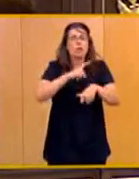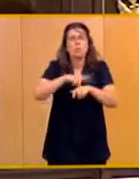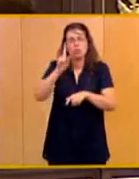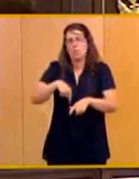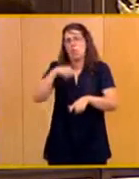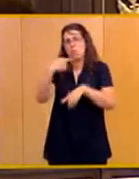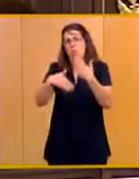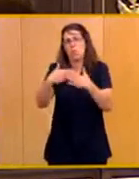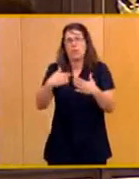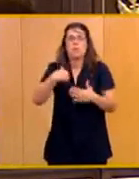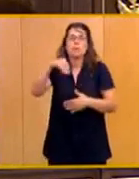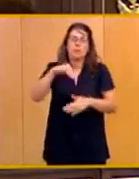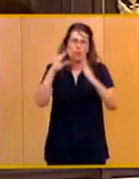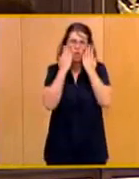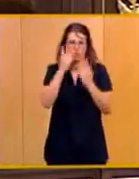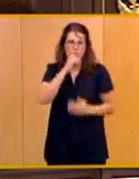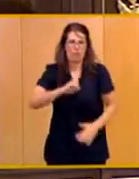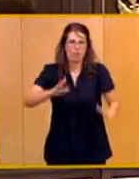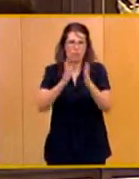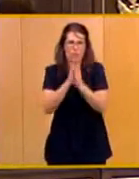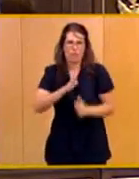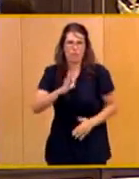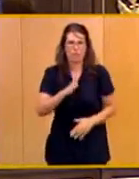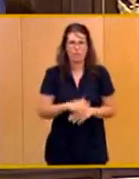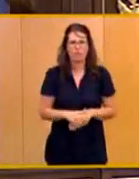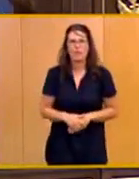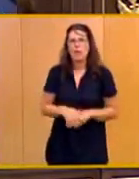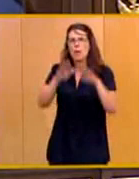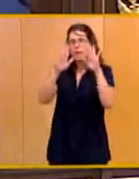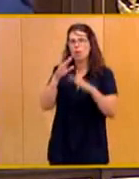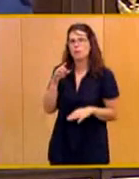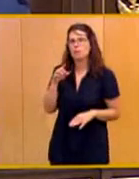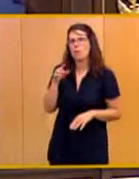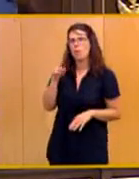petición de elecciones, pero ha hecho referencia,